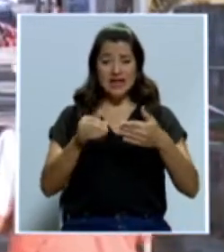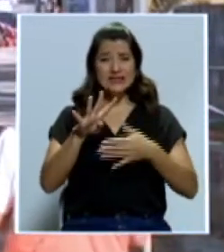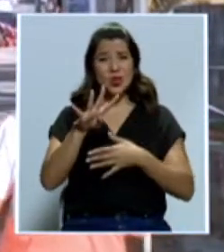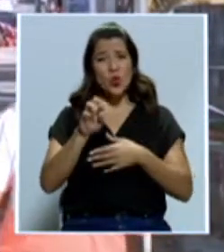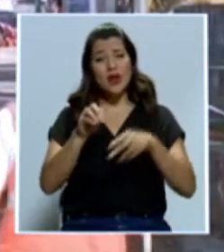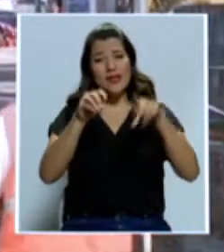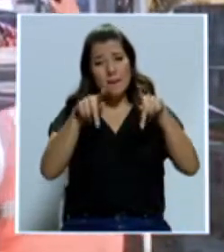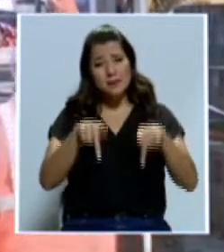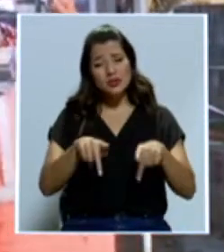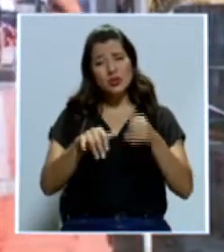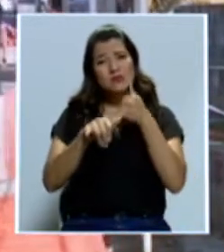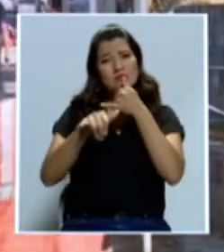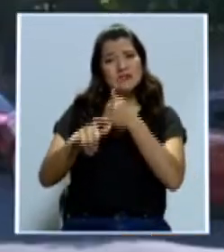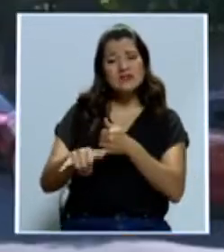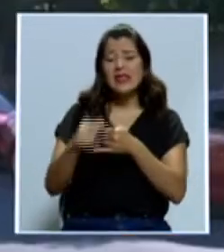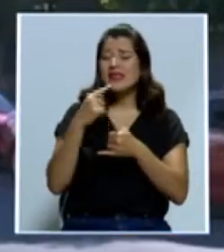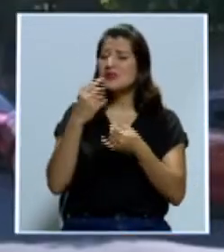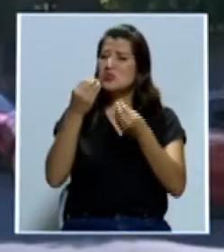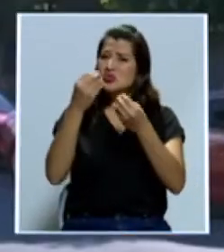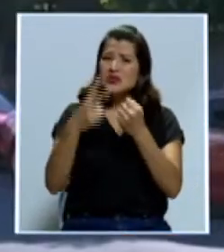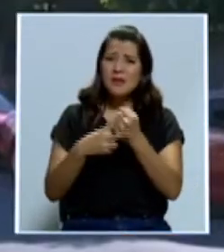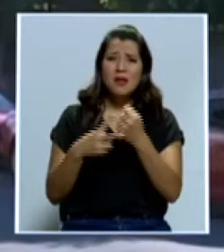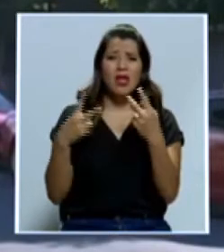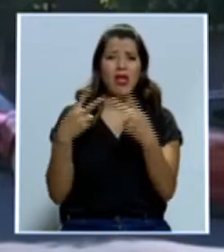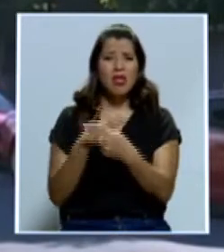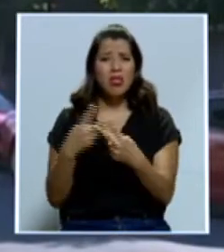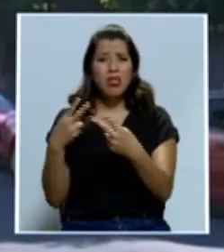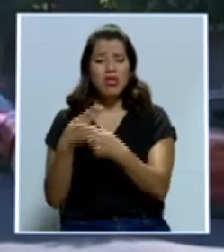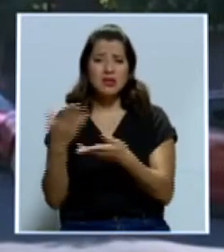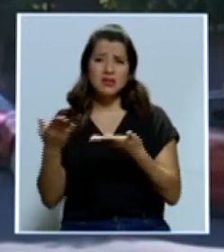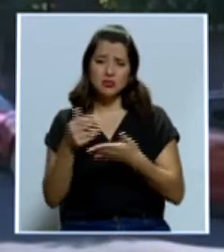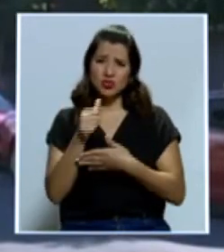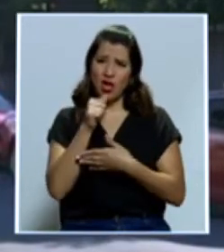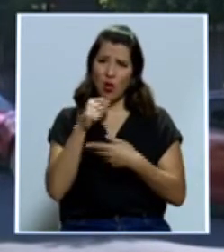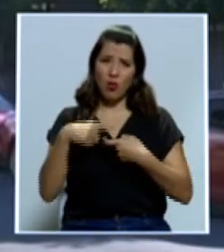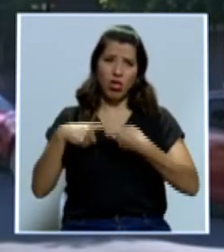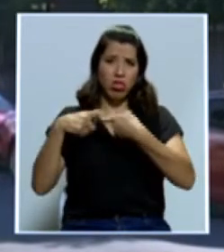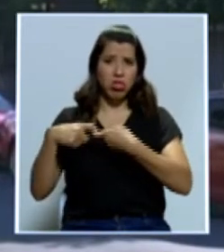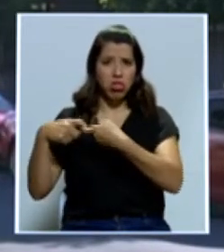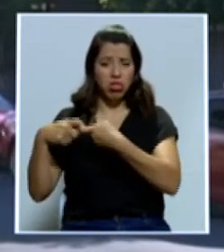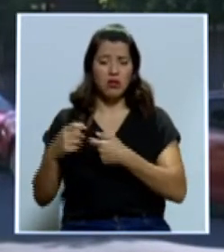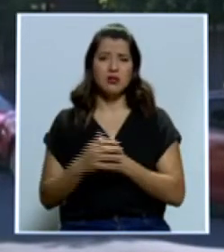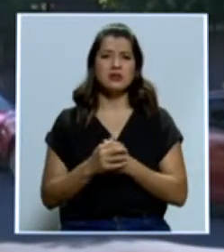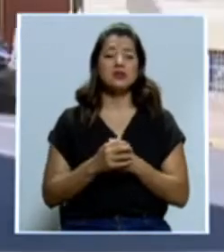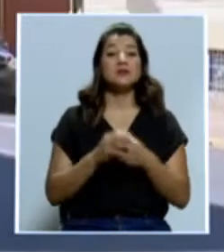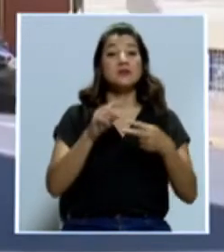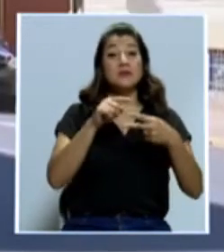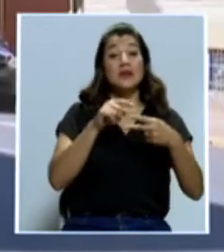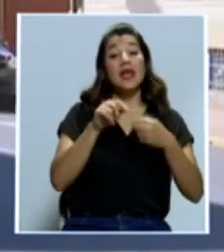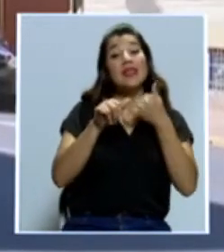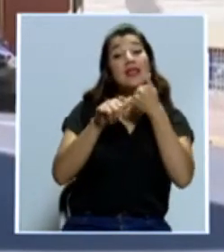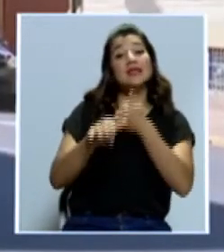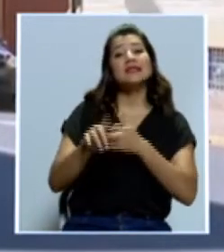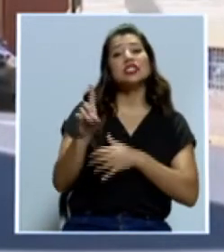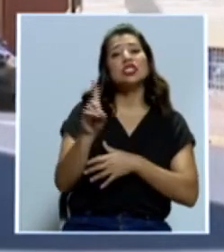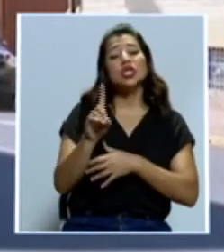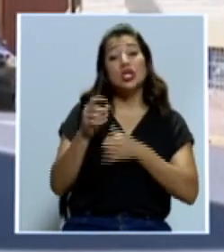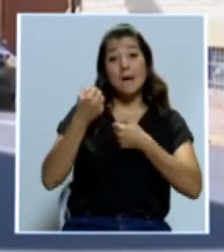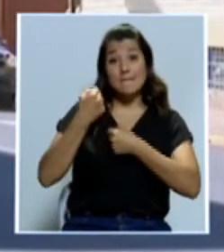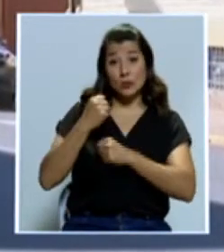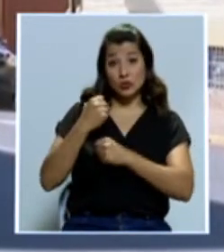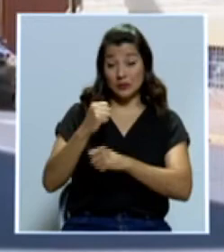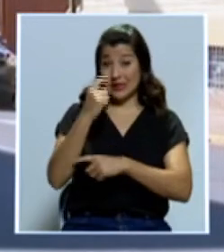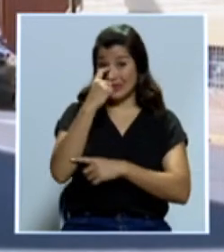alcantarillados denunciaron cortes constantes del servicio respectivamente. Las denuncias las plantearon a través de la Municipalidad de